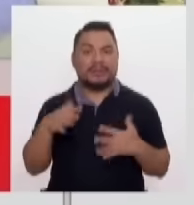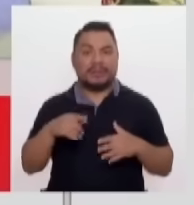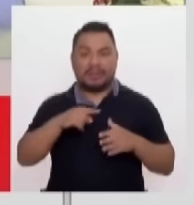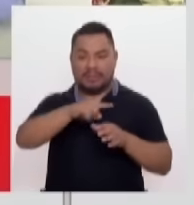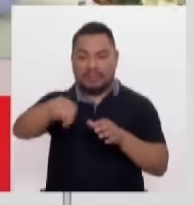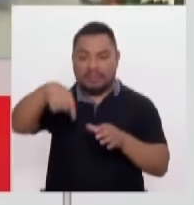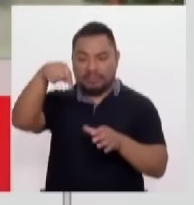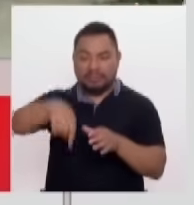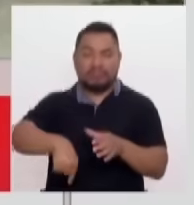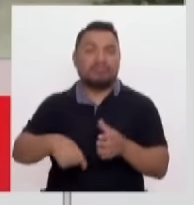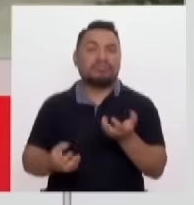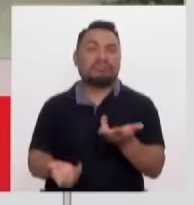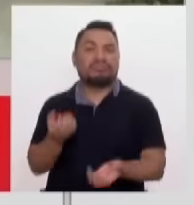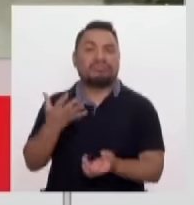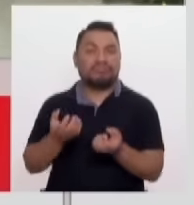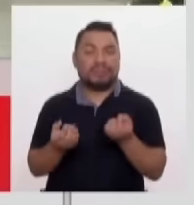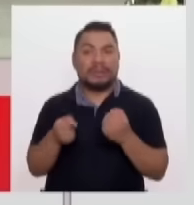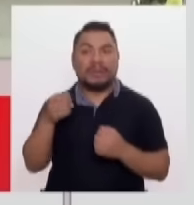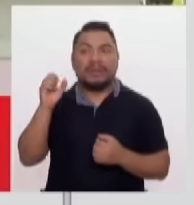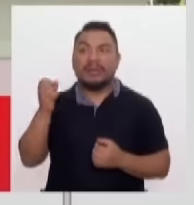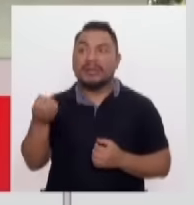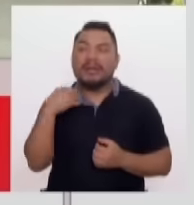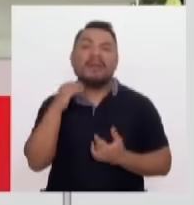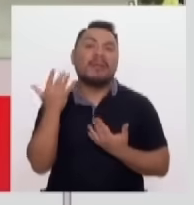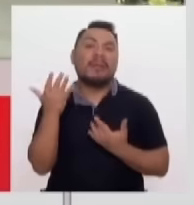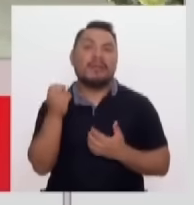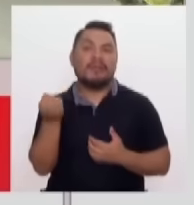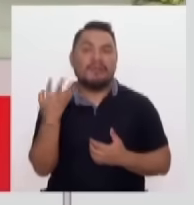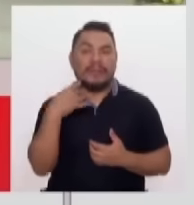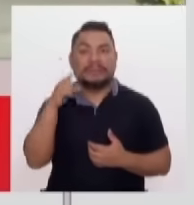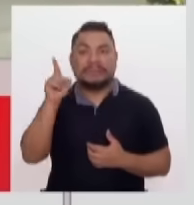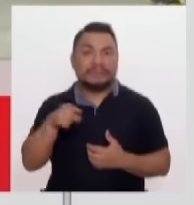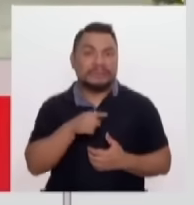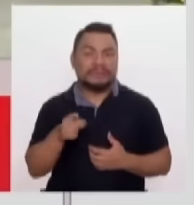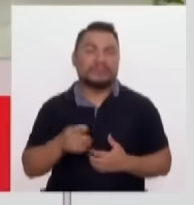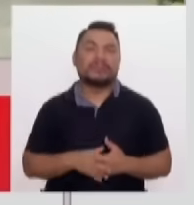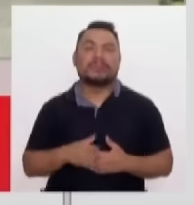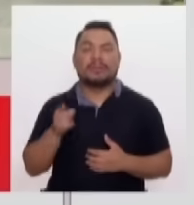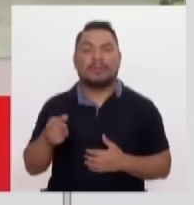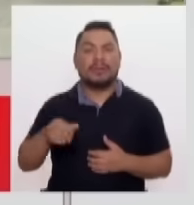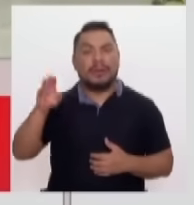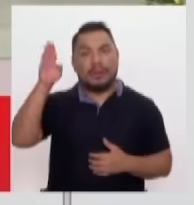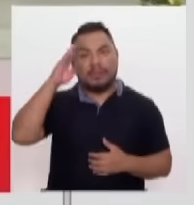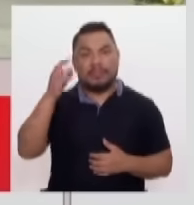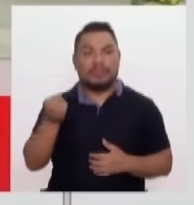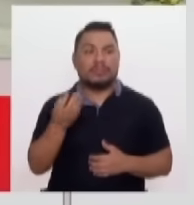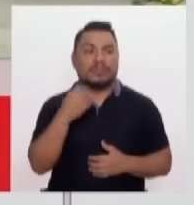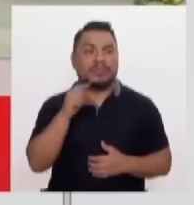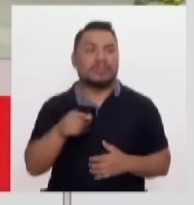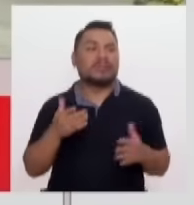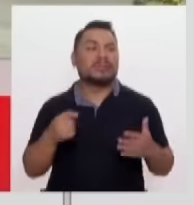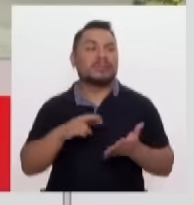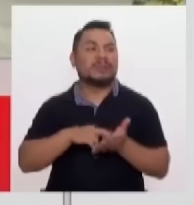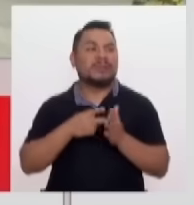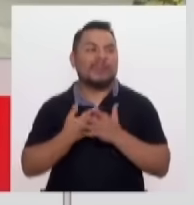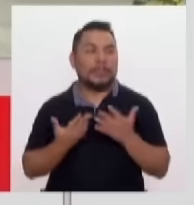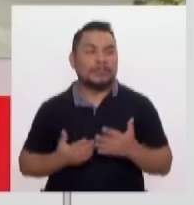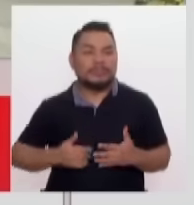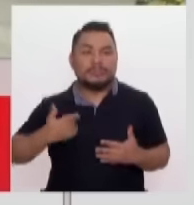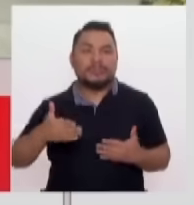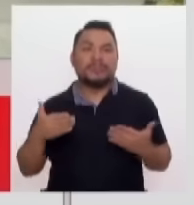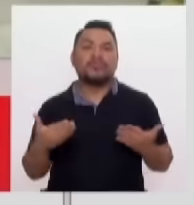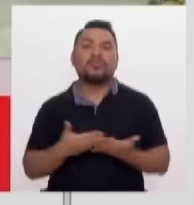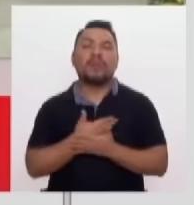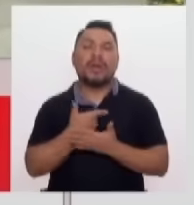fosas comunes de las cuales se ha hablado aquí, lo ha dicho el general Arreola, y que implican, digamos, un aspecto